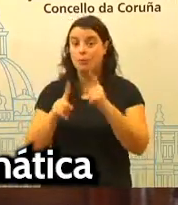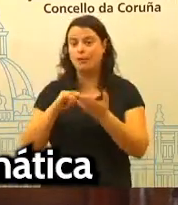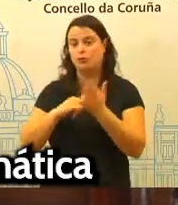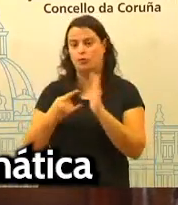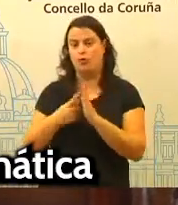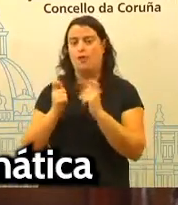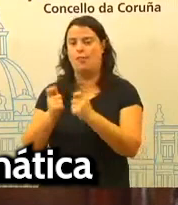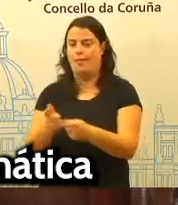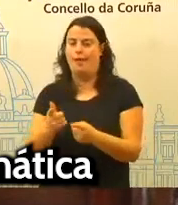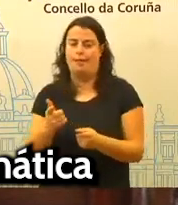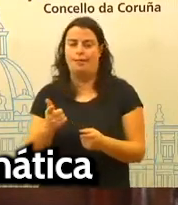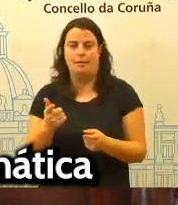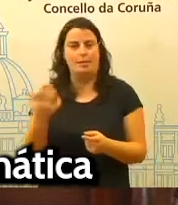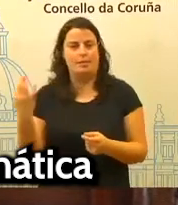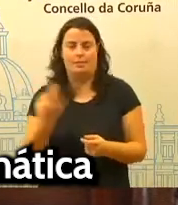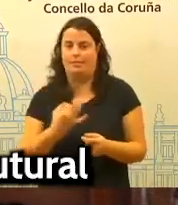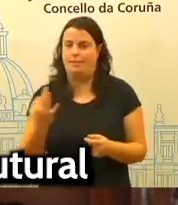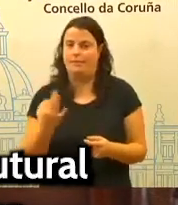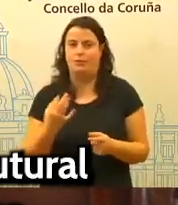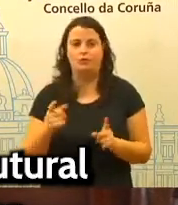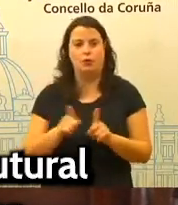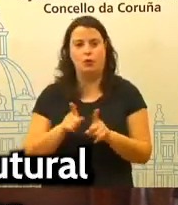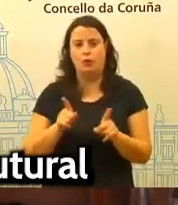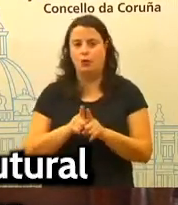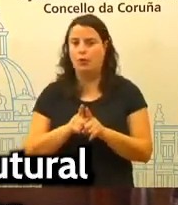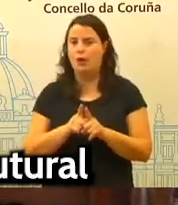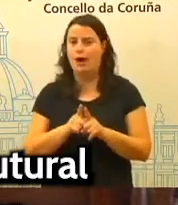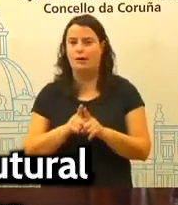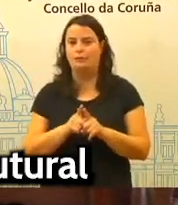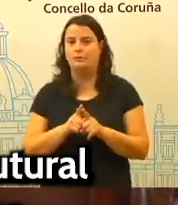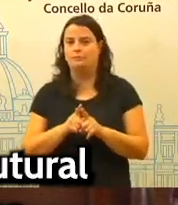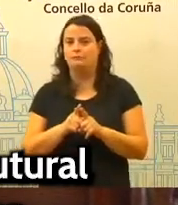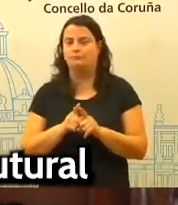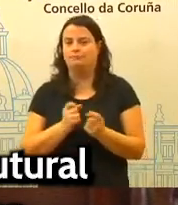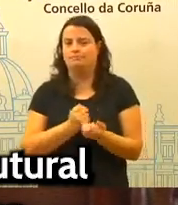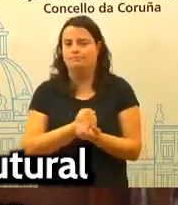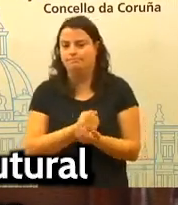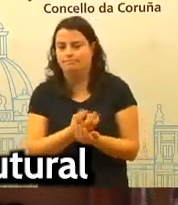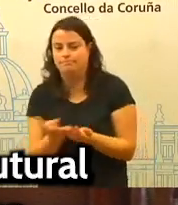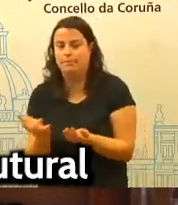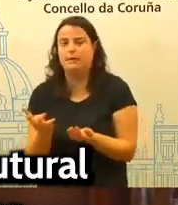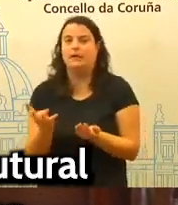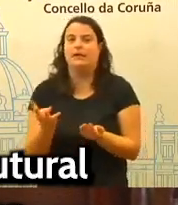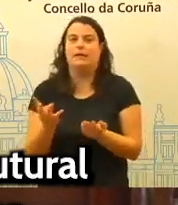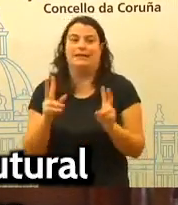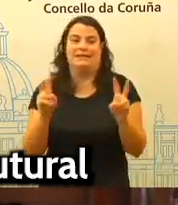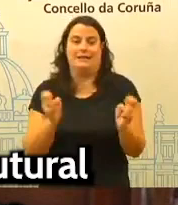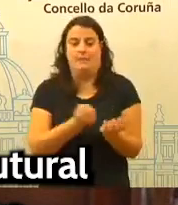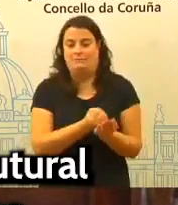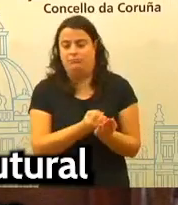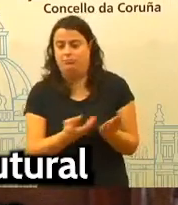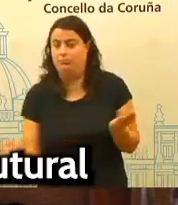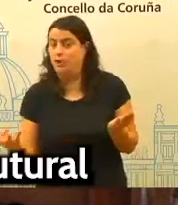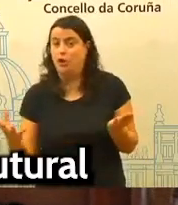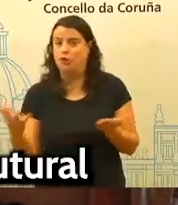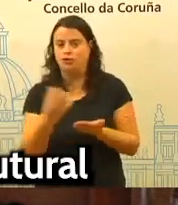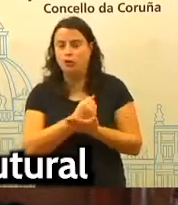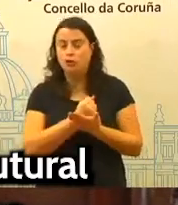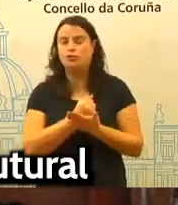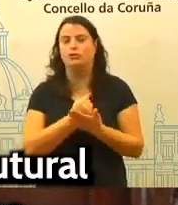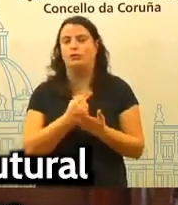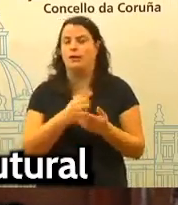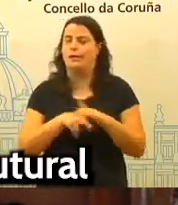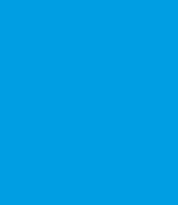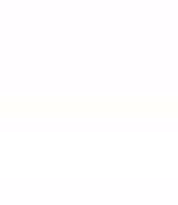desde luego ten que pasar necesariamente por un aportaje integral para que se aborde esa violencia estructural y desde luego